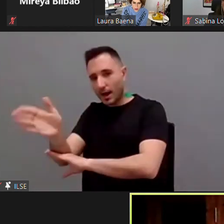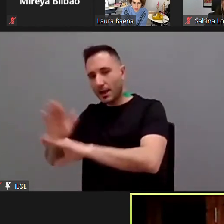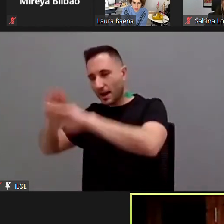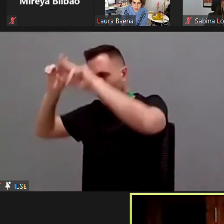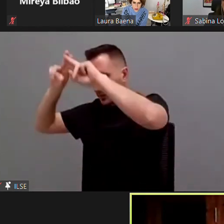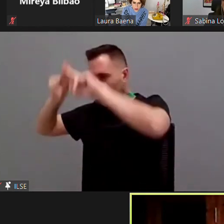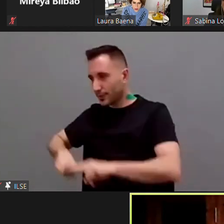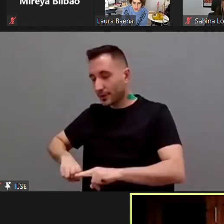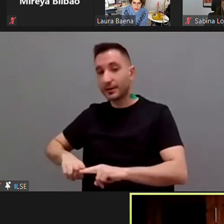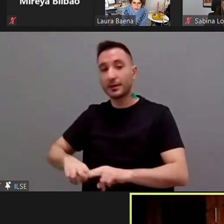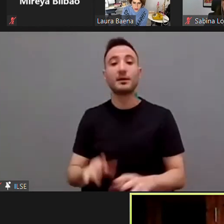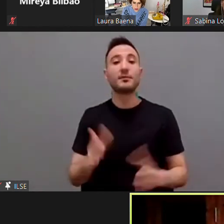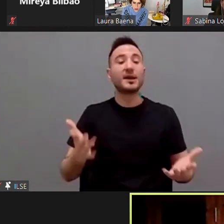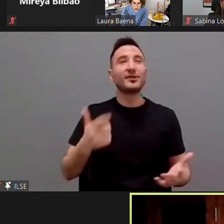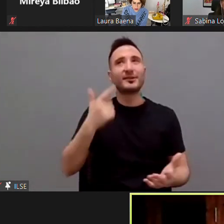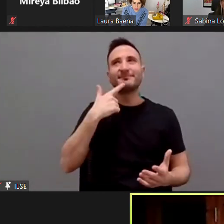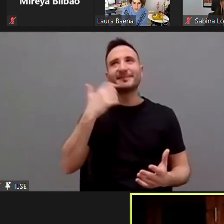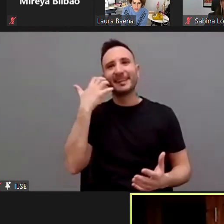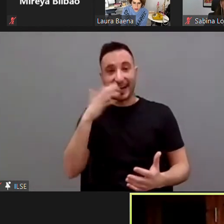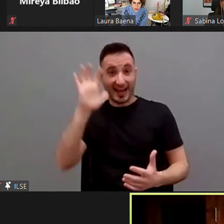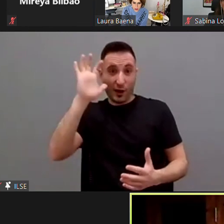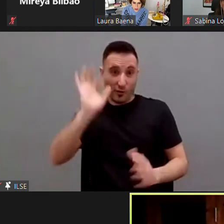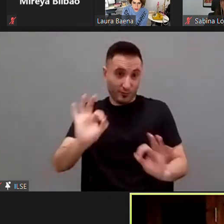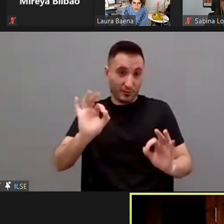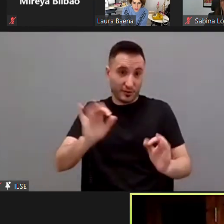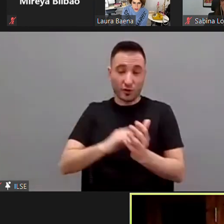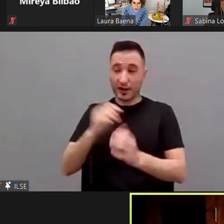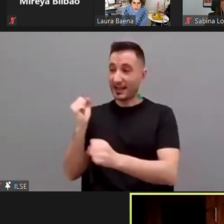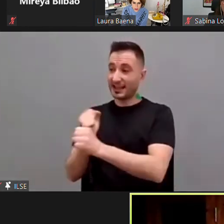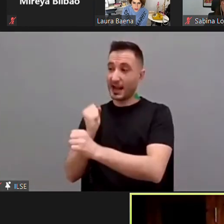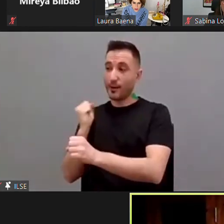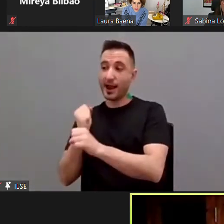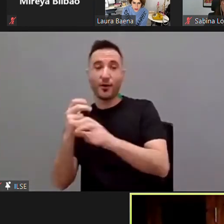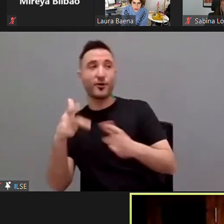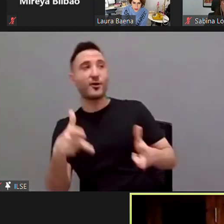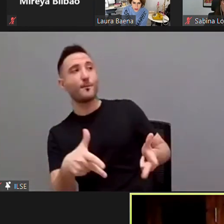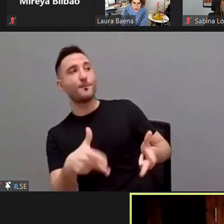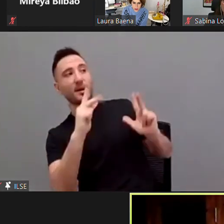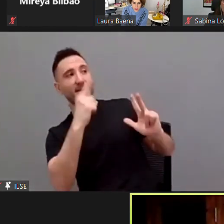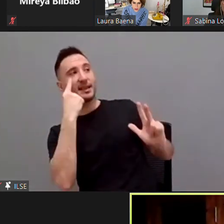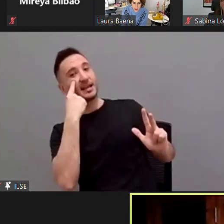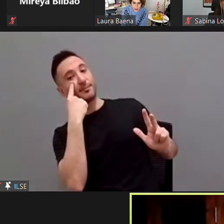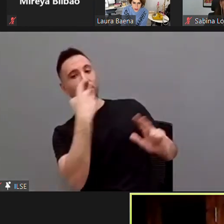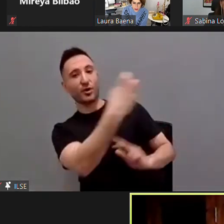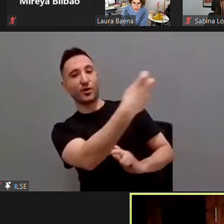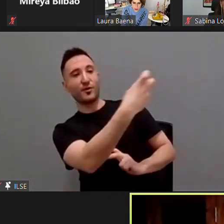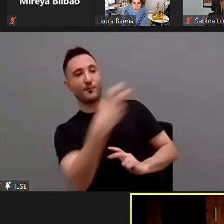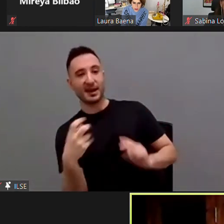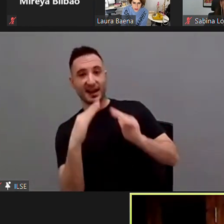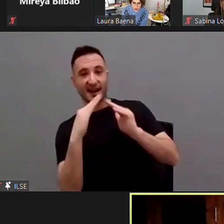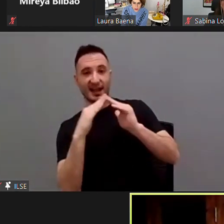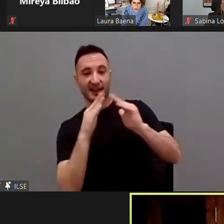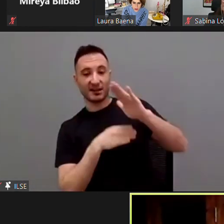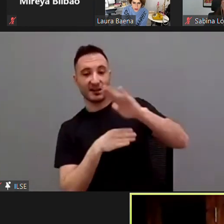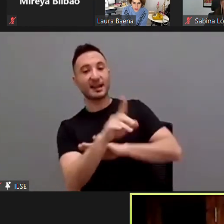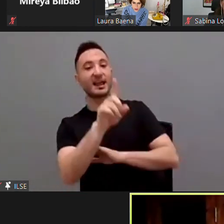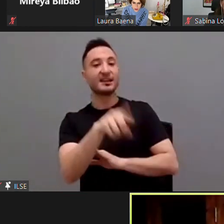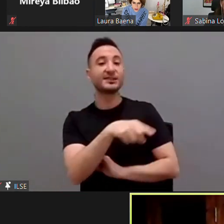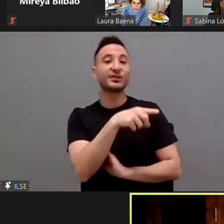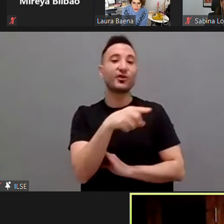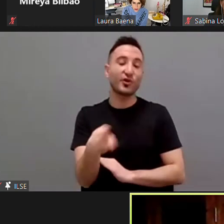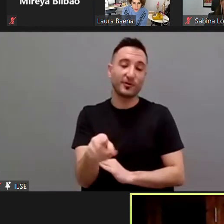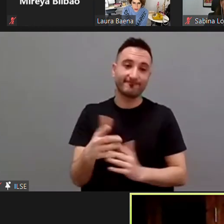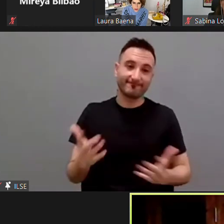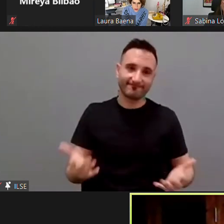en esa dicotomía, si el trabajador permite o no al inspector de trabajo entrar a realizar allí